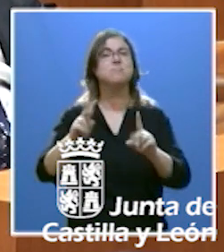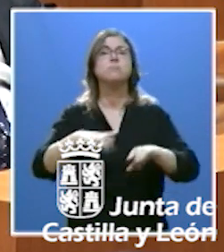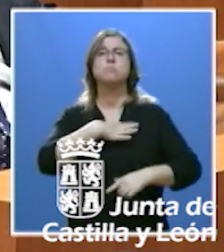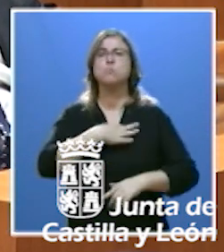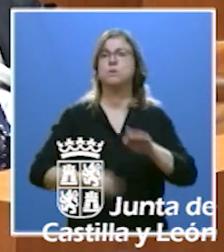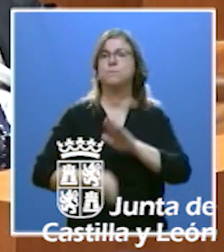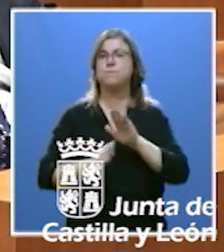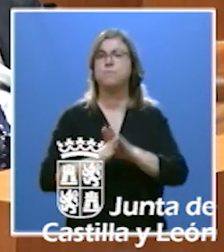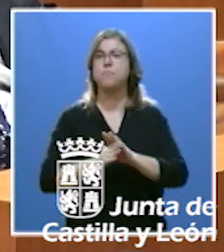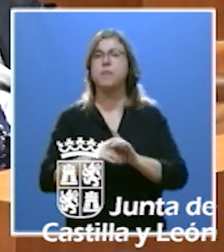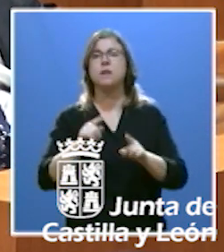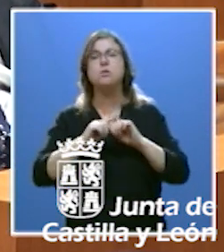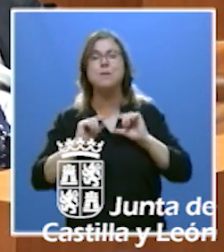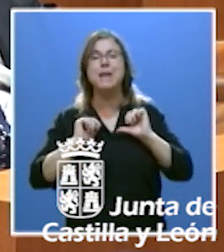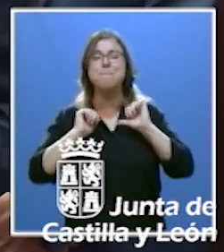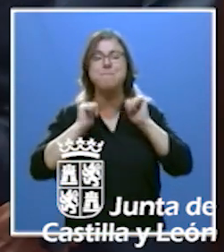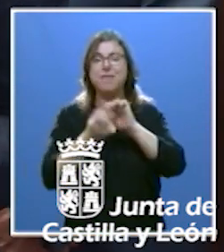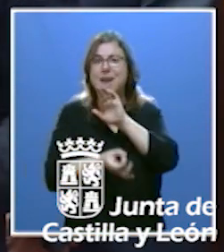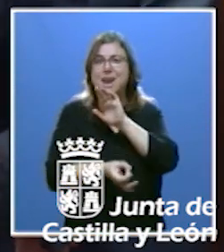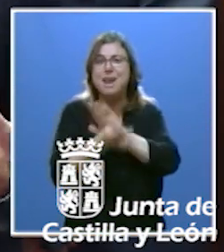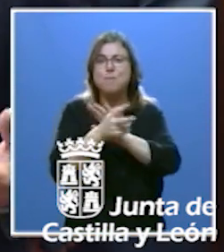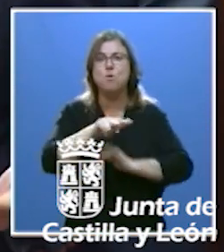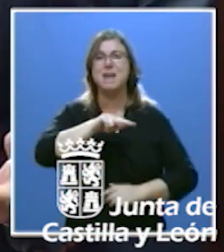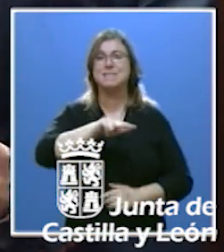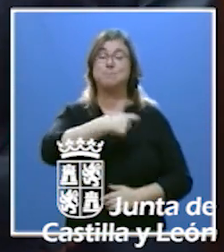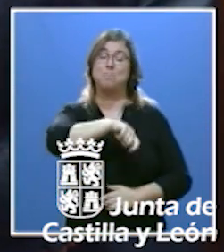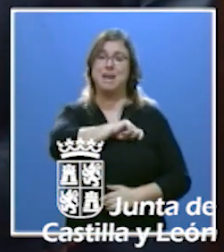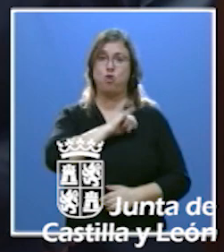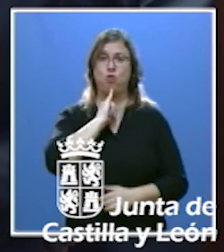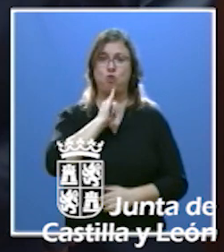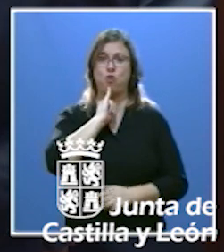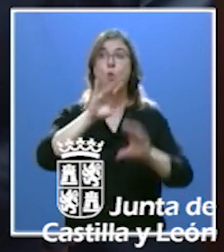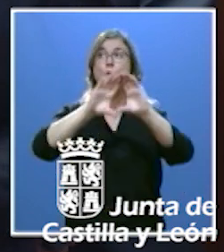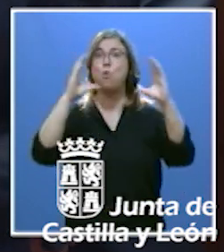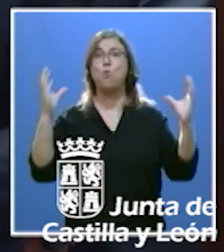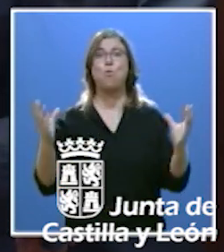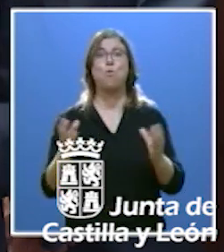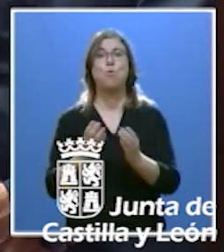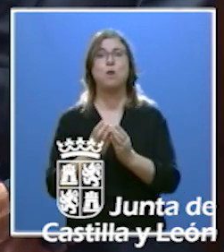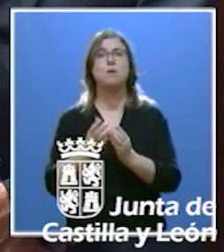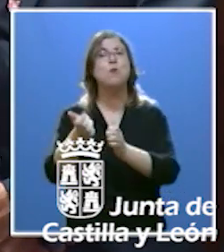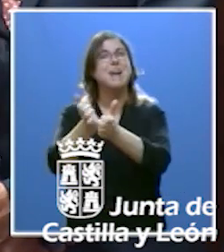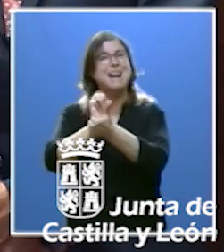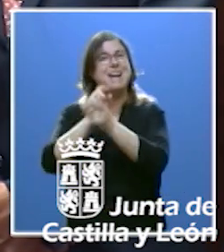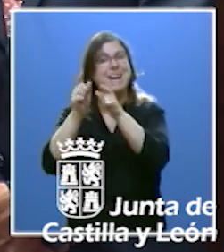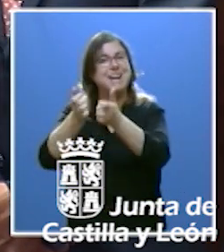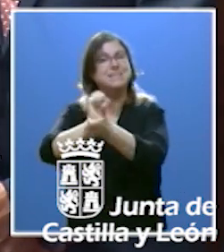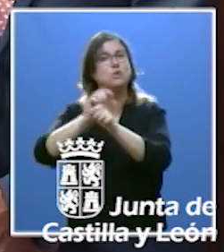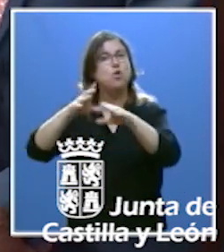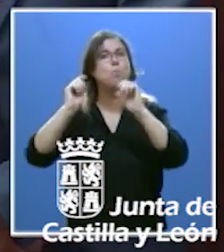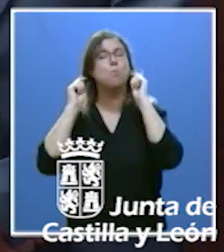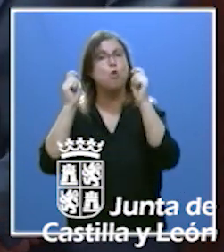los primeros bajidos del español, nuestra lengua universal, en la nodicia de quesos del monasterio leonés